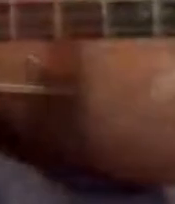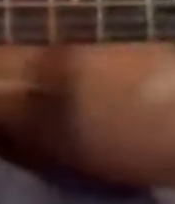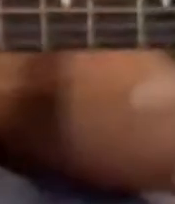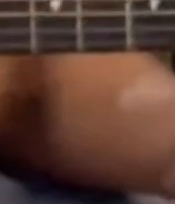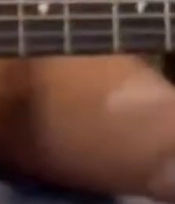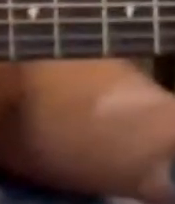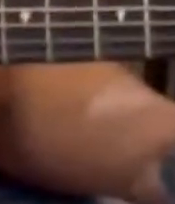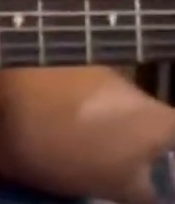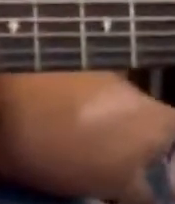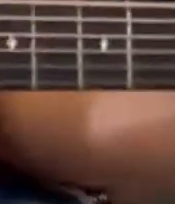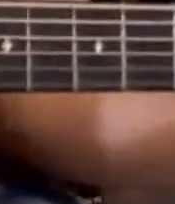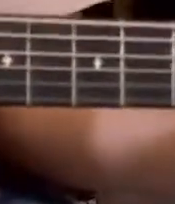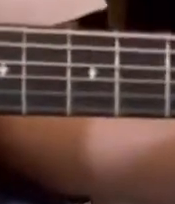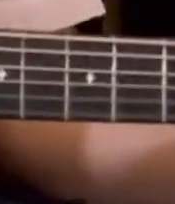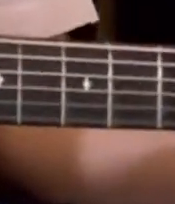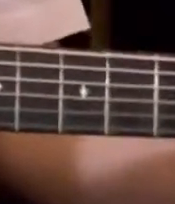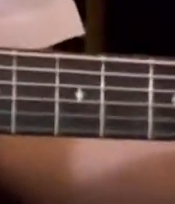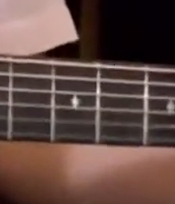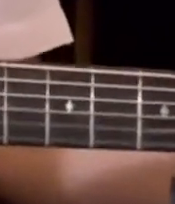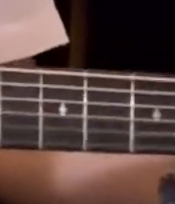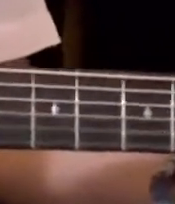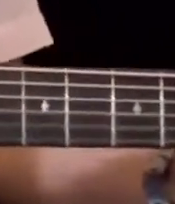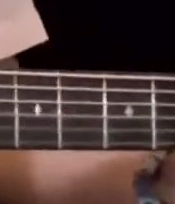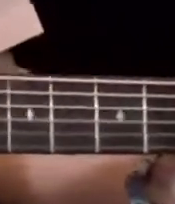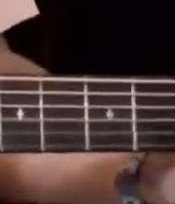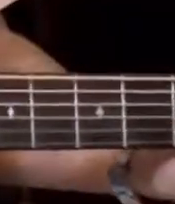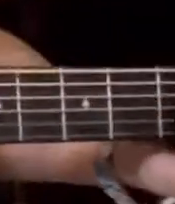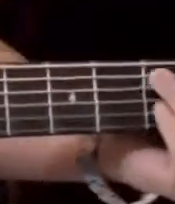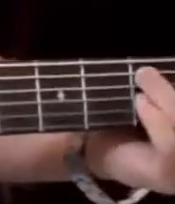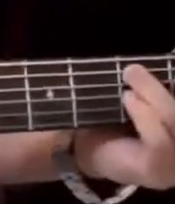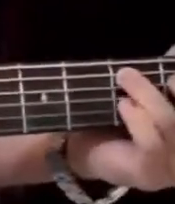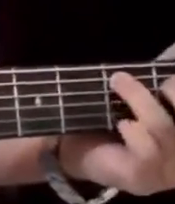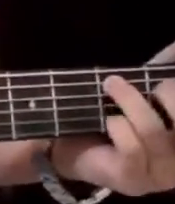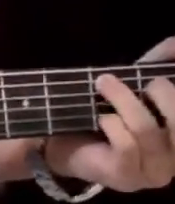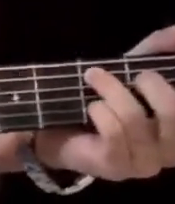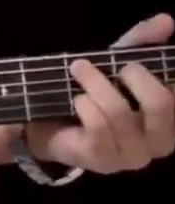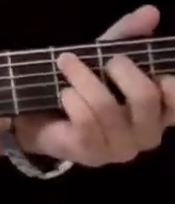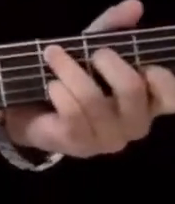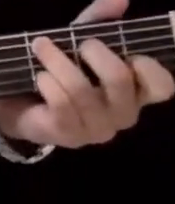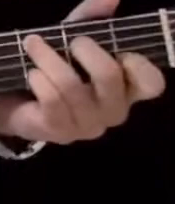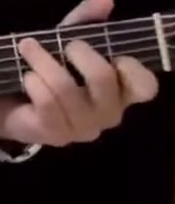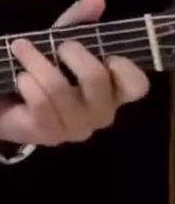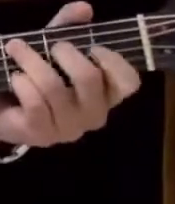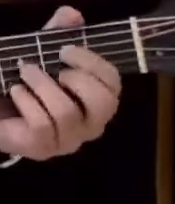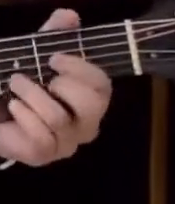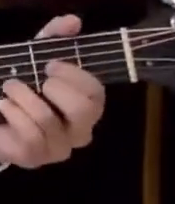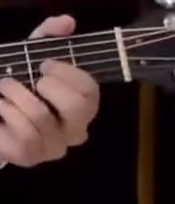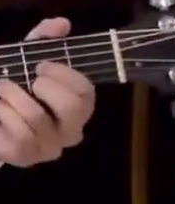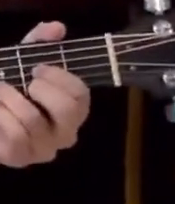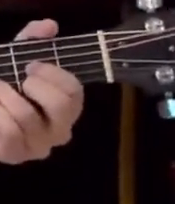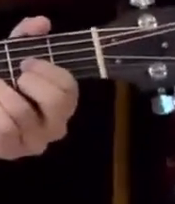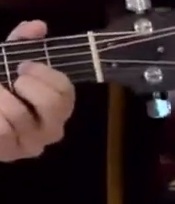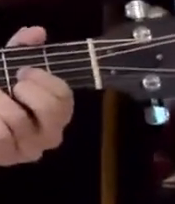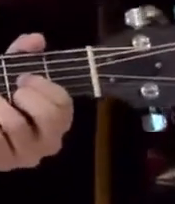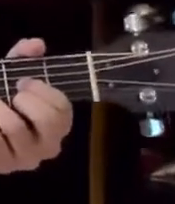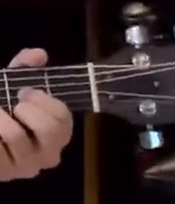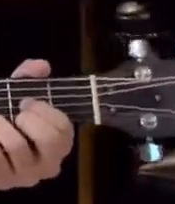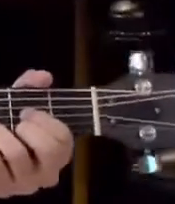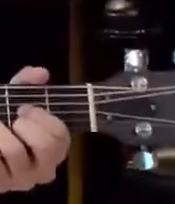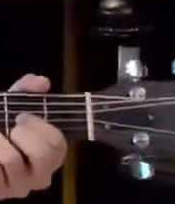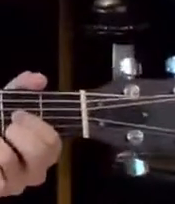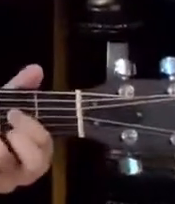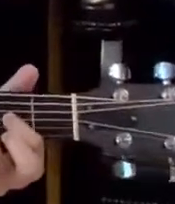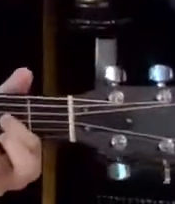esa mujer de quien hablo es linda mi amiga gaviota,